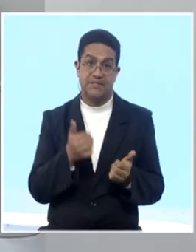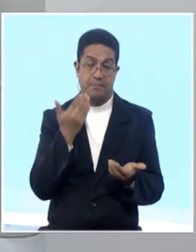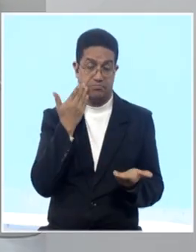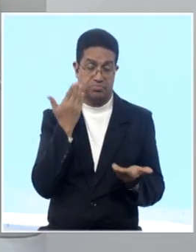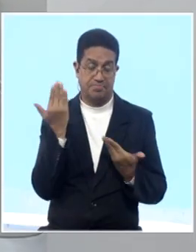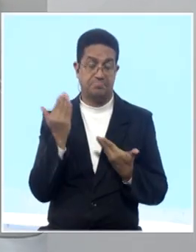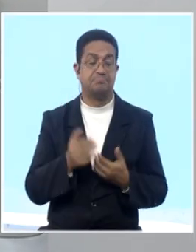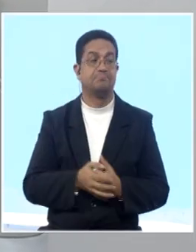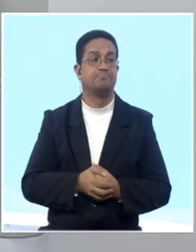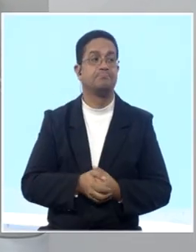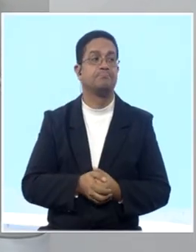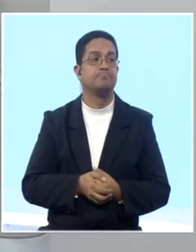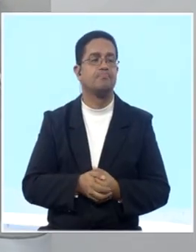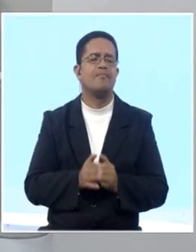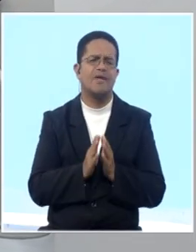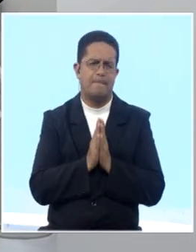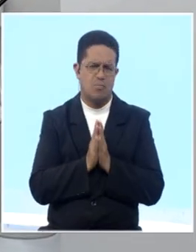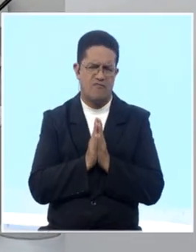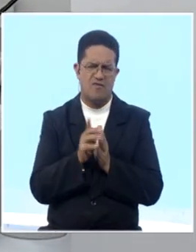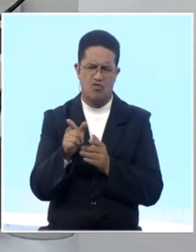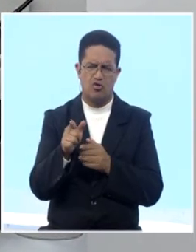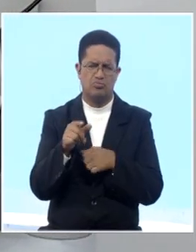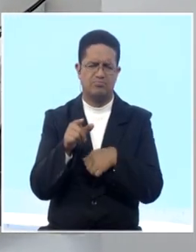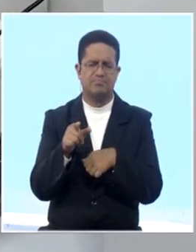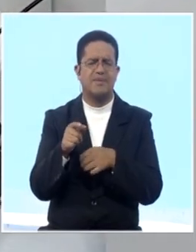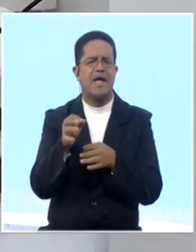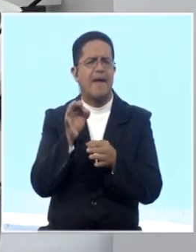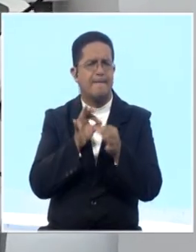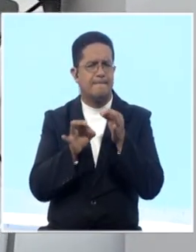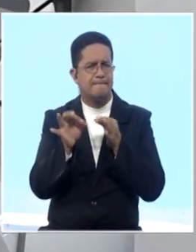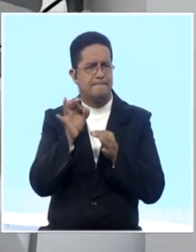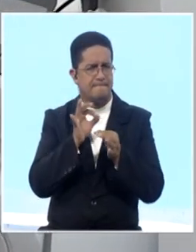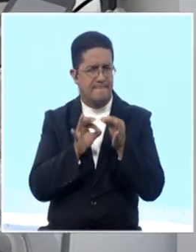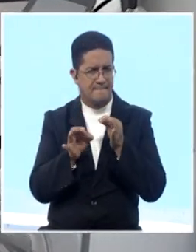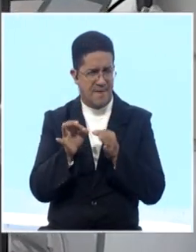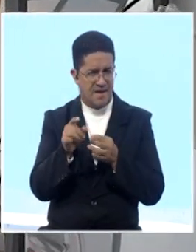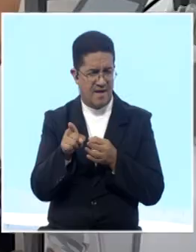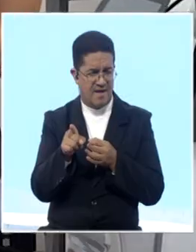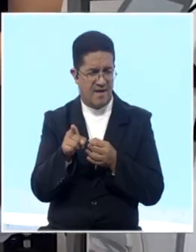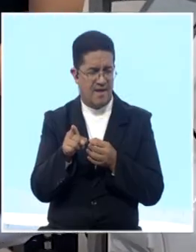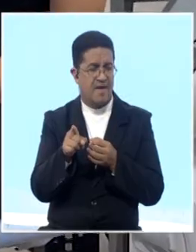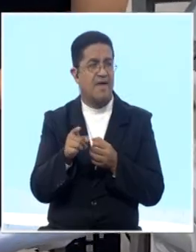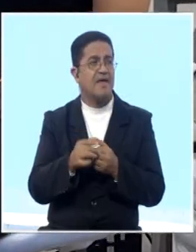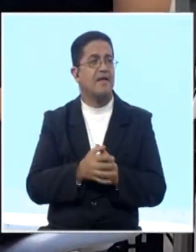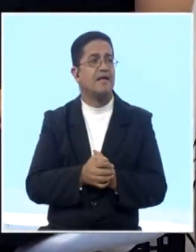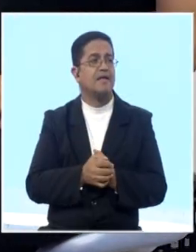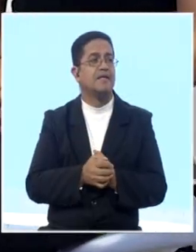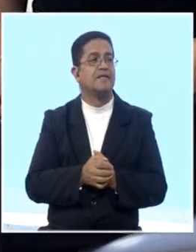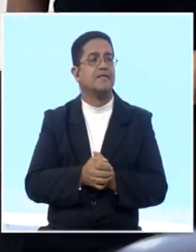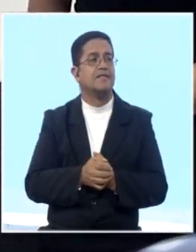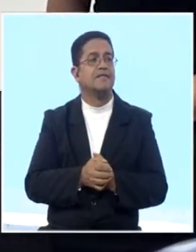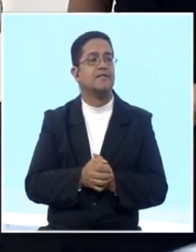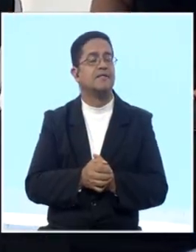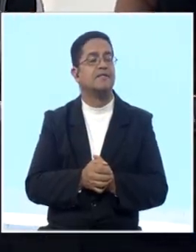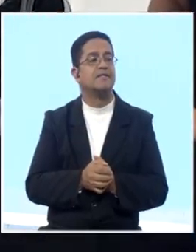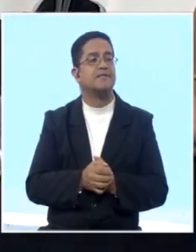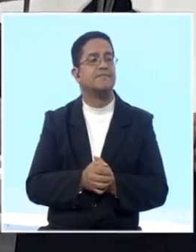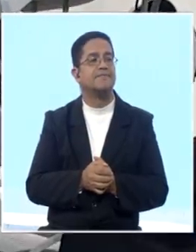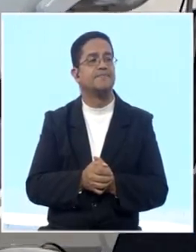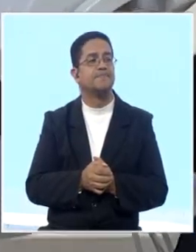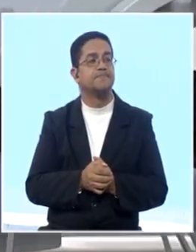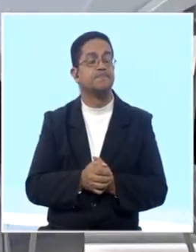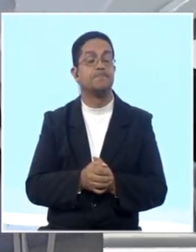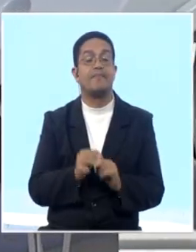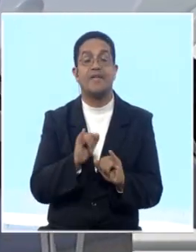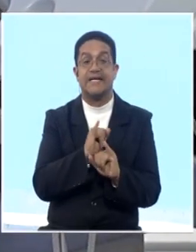escaneo. Doctora, nos va explicando poco a poco lo que va a ir realizando mientras tenemos acá al paciente, por favor. Una vez